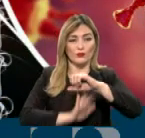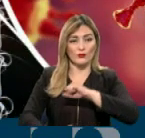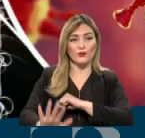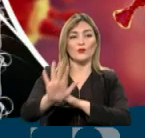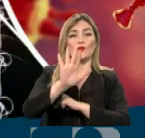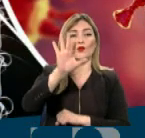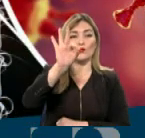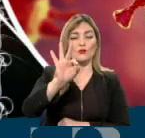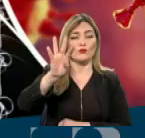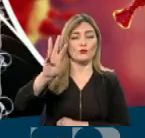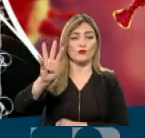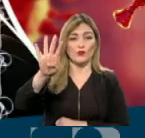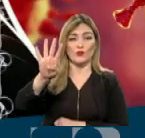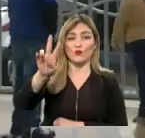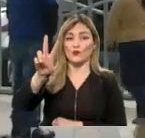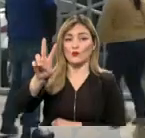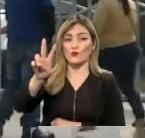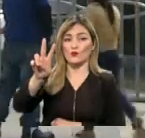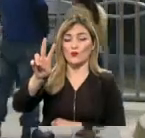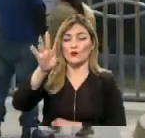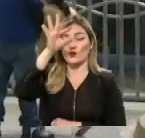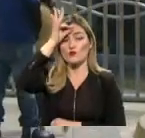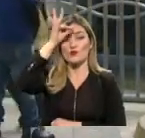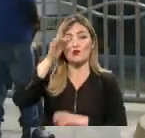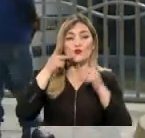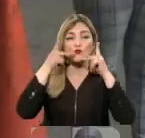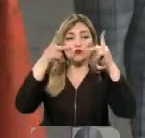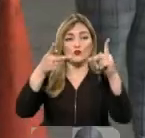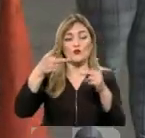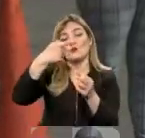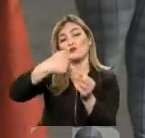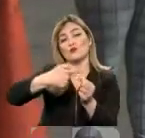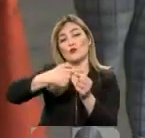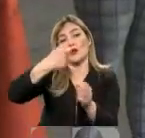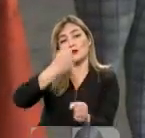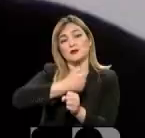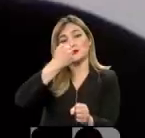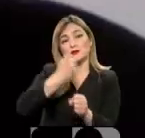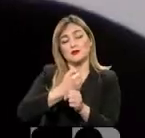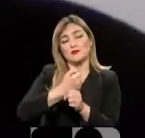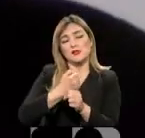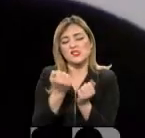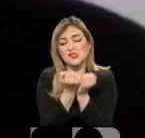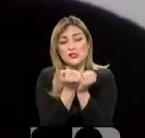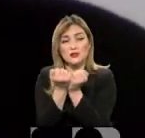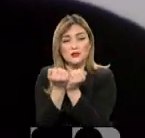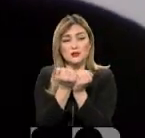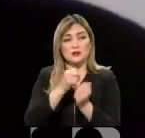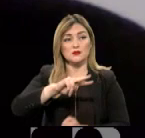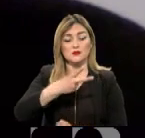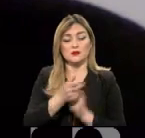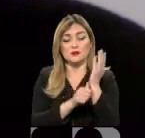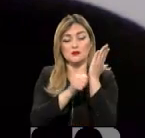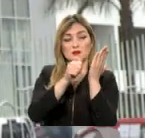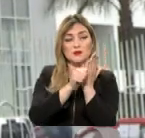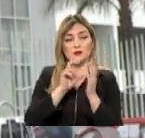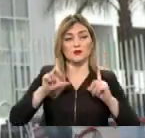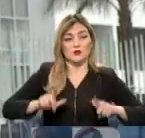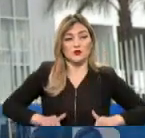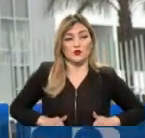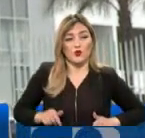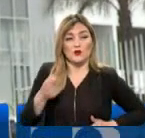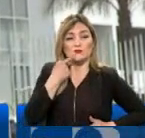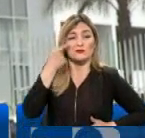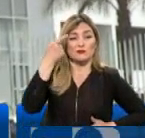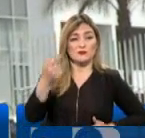decir, 9,642, los hospitales públicos en la capital trabajan al límite. Según el viceministro de Salud, Javier Solórzano, a